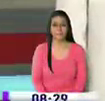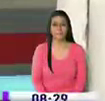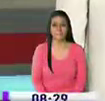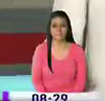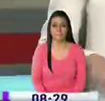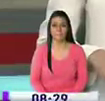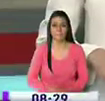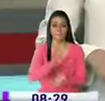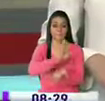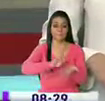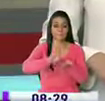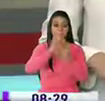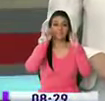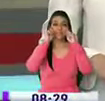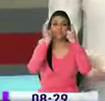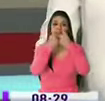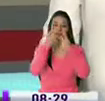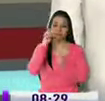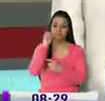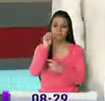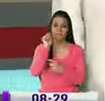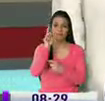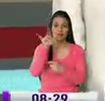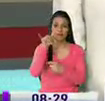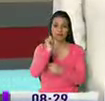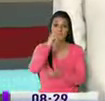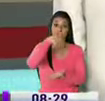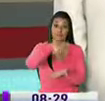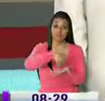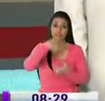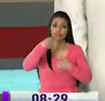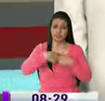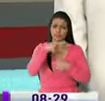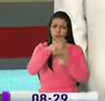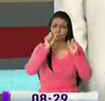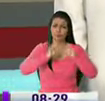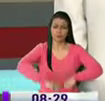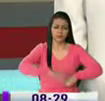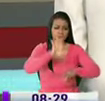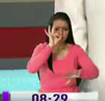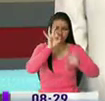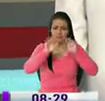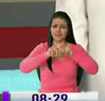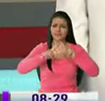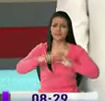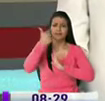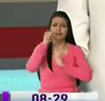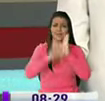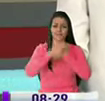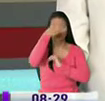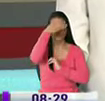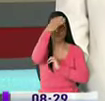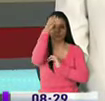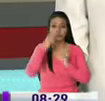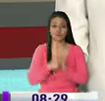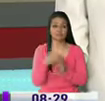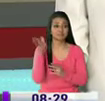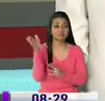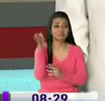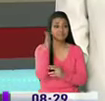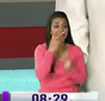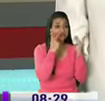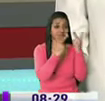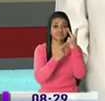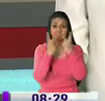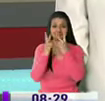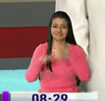En el barrio San Marcos, ubicado en el centro histórico de Quito, usted puede encontrar una variedad de arte y cultura. En el recorrido que usted puede hacer